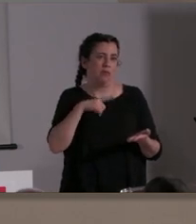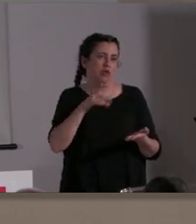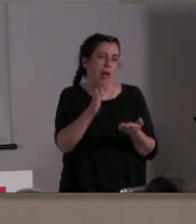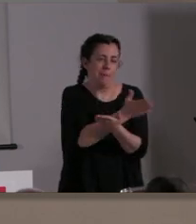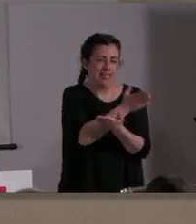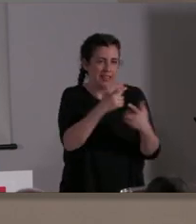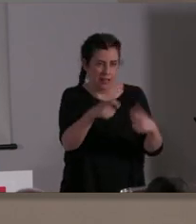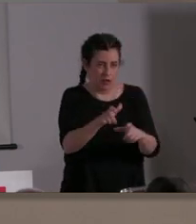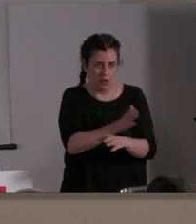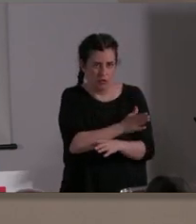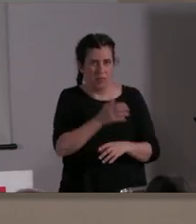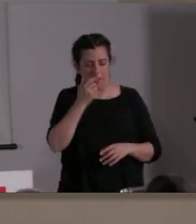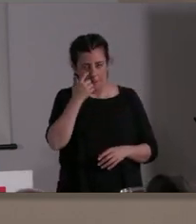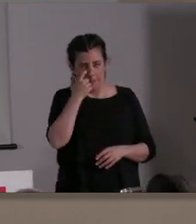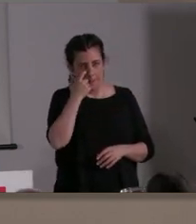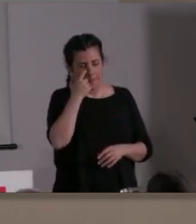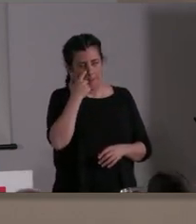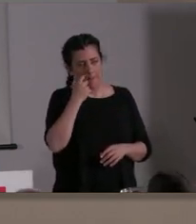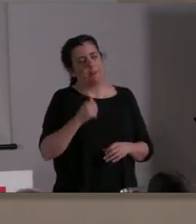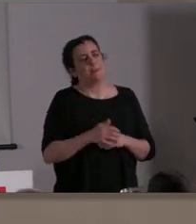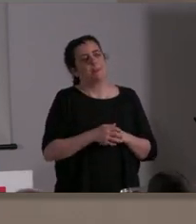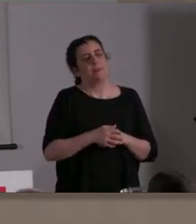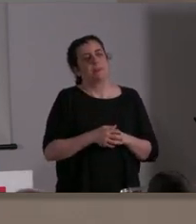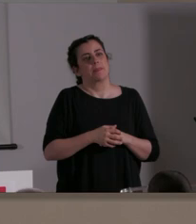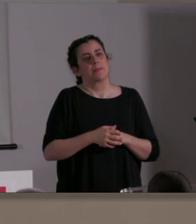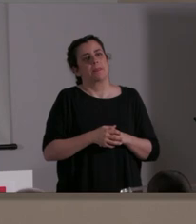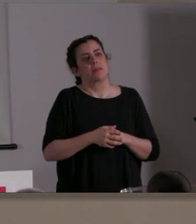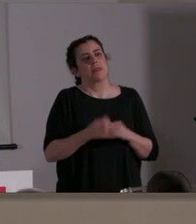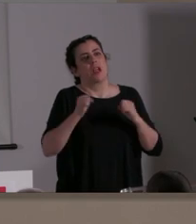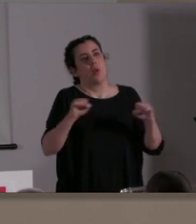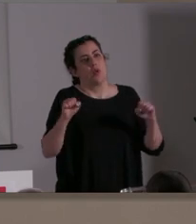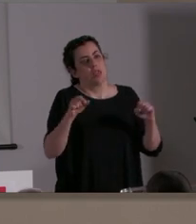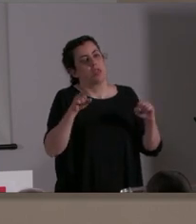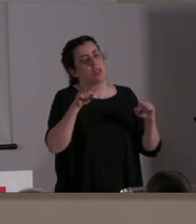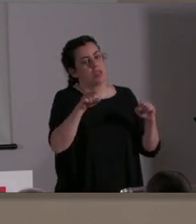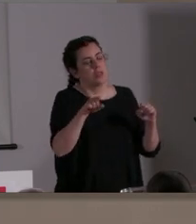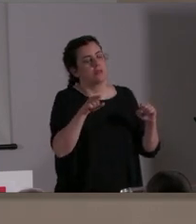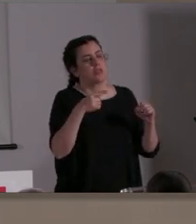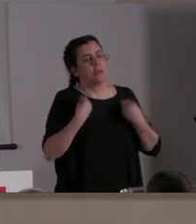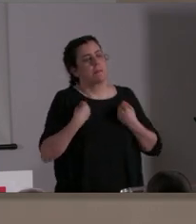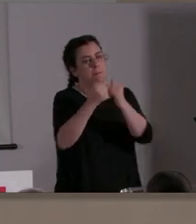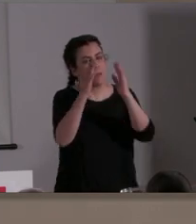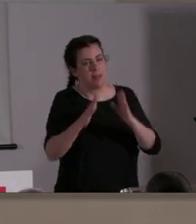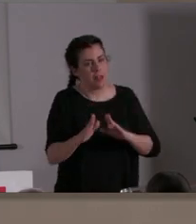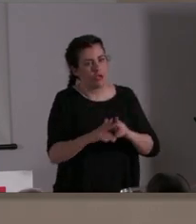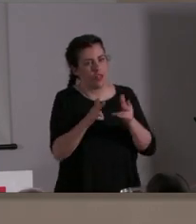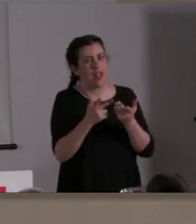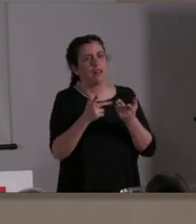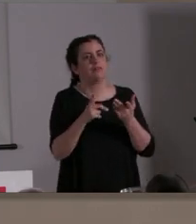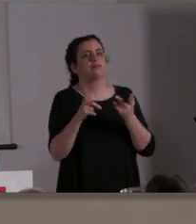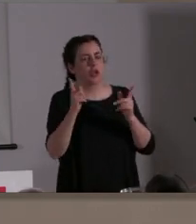Entonces, aún así, es un modelo muy pensado con vivienda social y con colaboración pública.